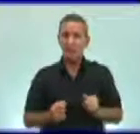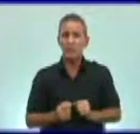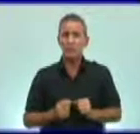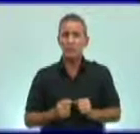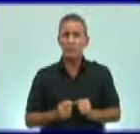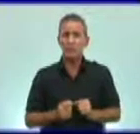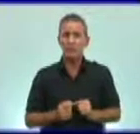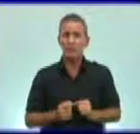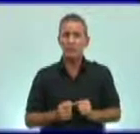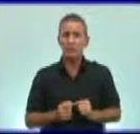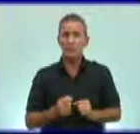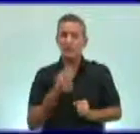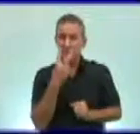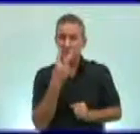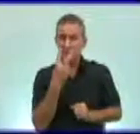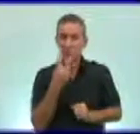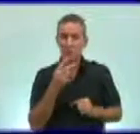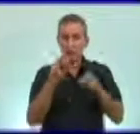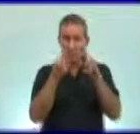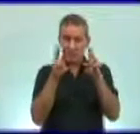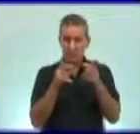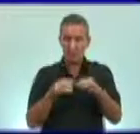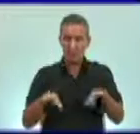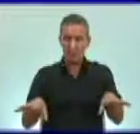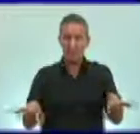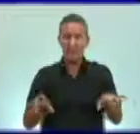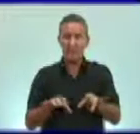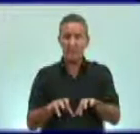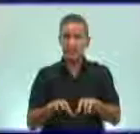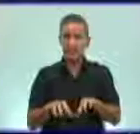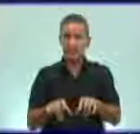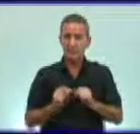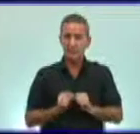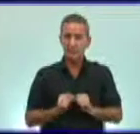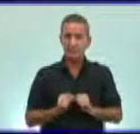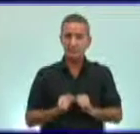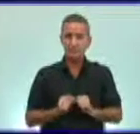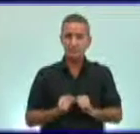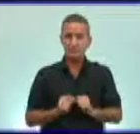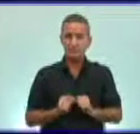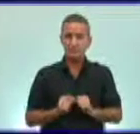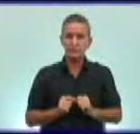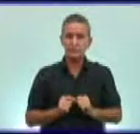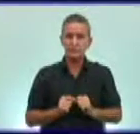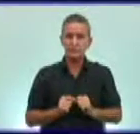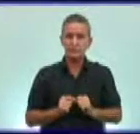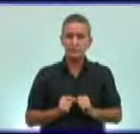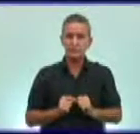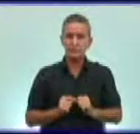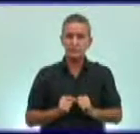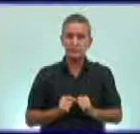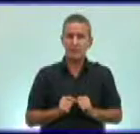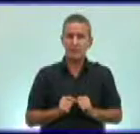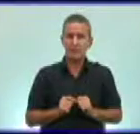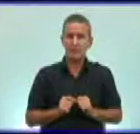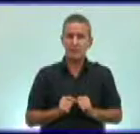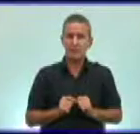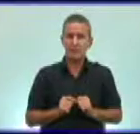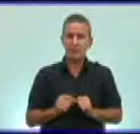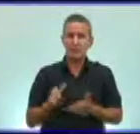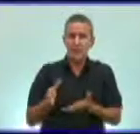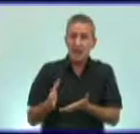las redes sociales, por parte de otros revolucionarios. Es decir, la